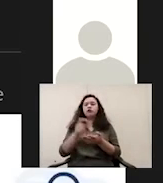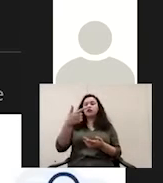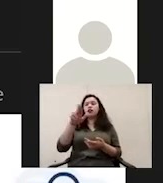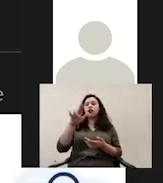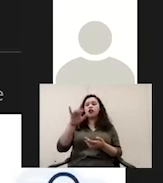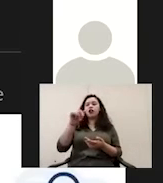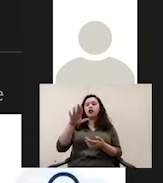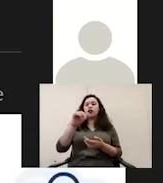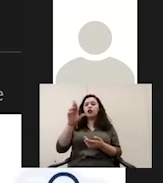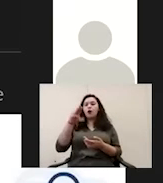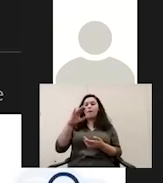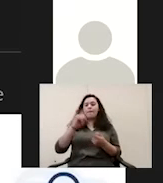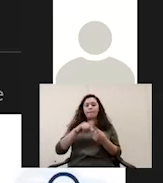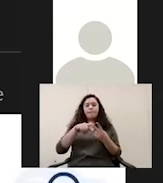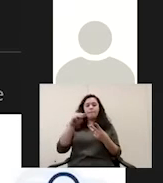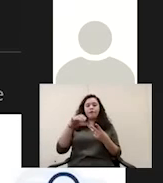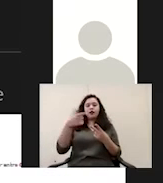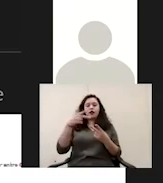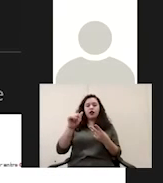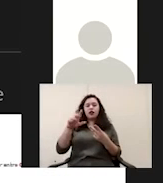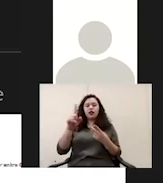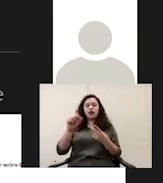tener ninguna